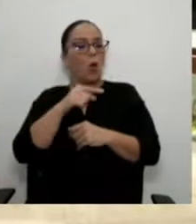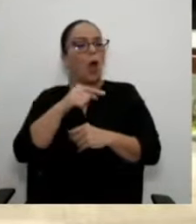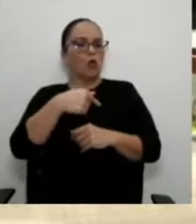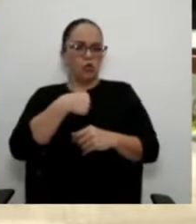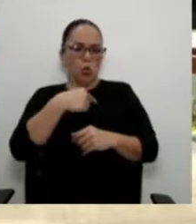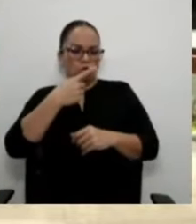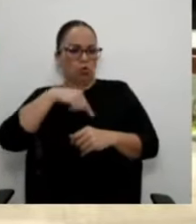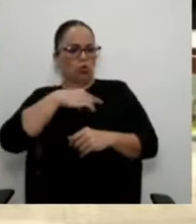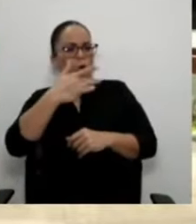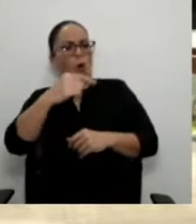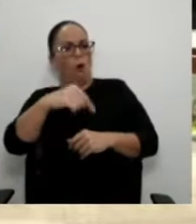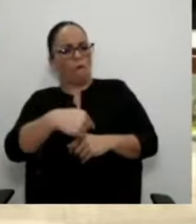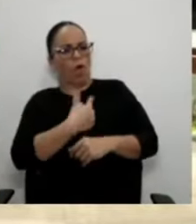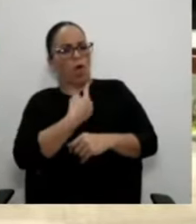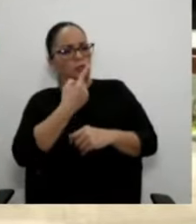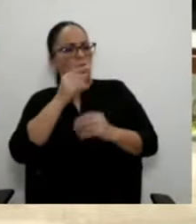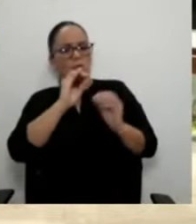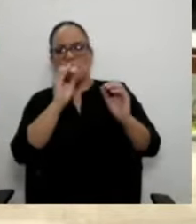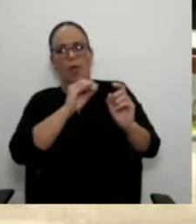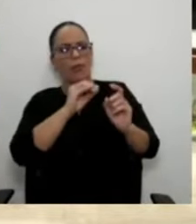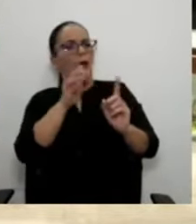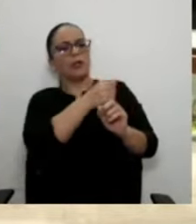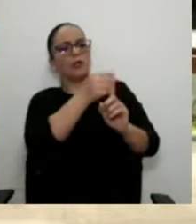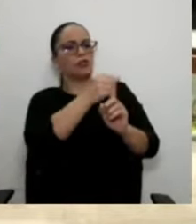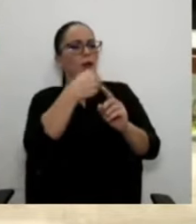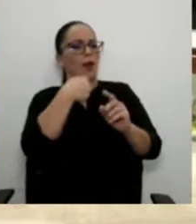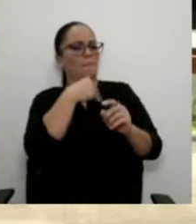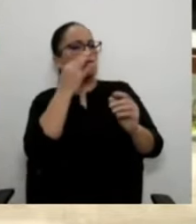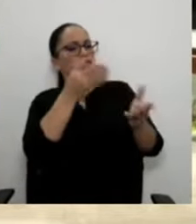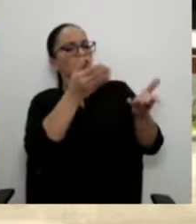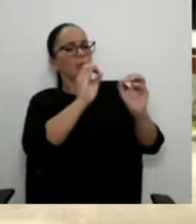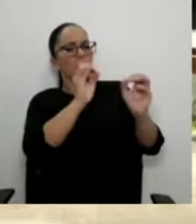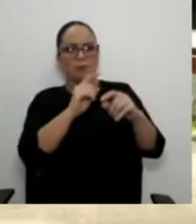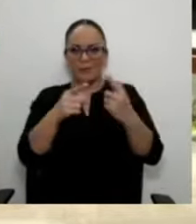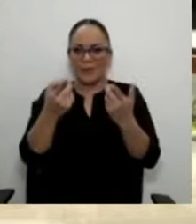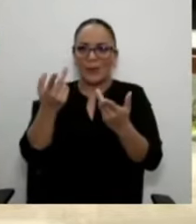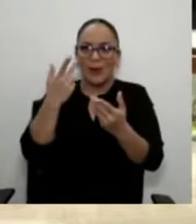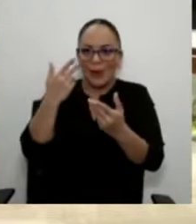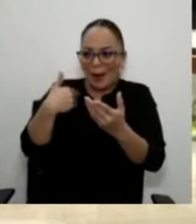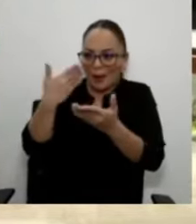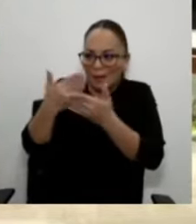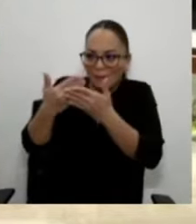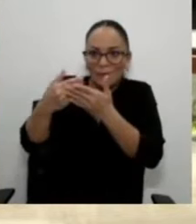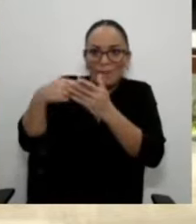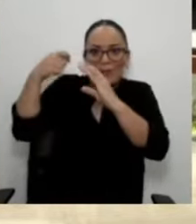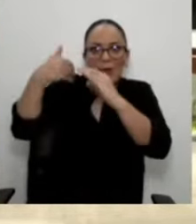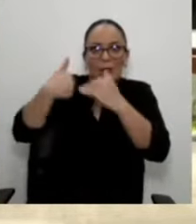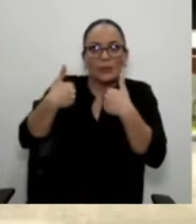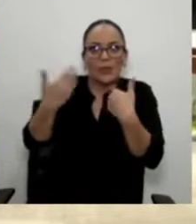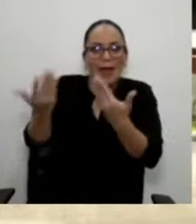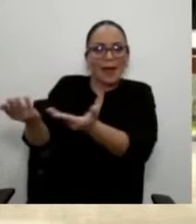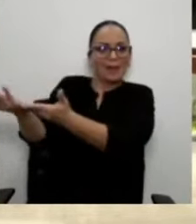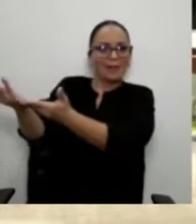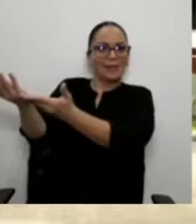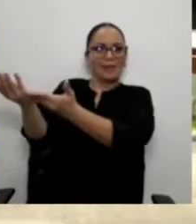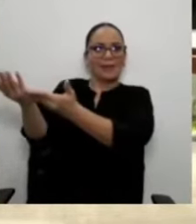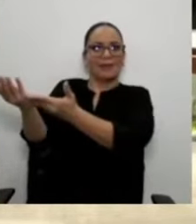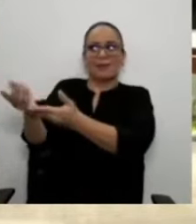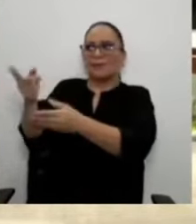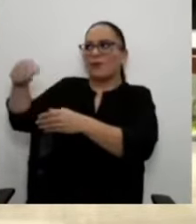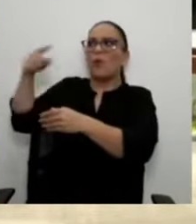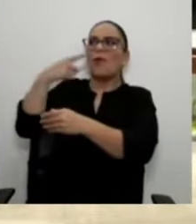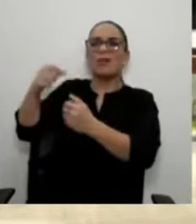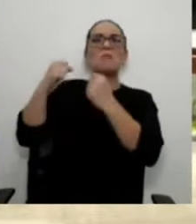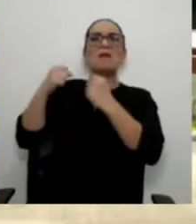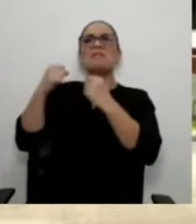No. Pero hay videos. Entonces, berrinchosos, mentirosos, sin madurez emocional, como dice usted,